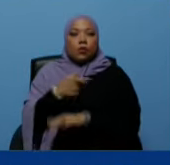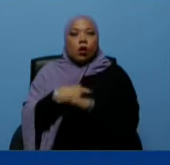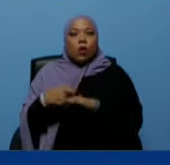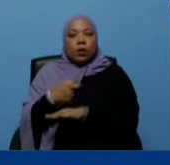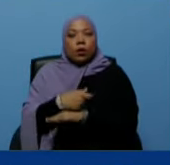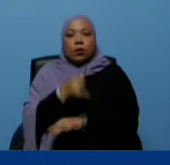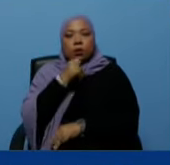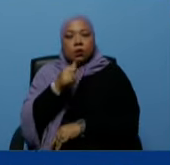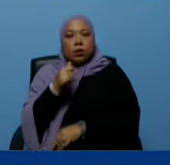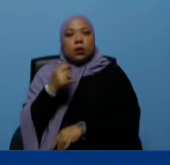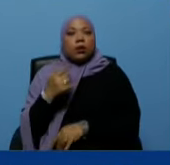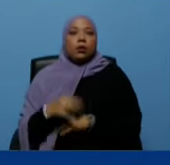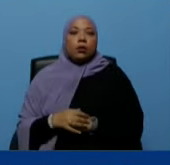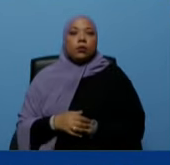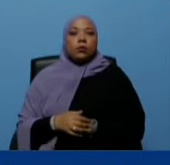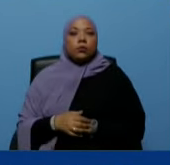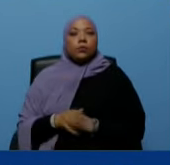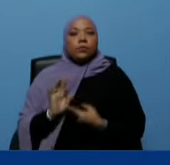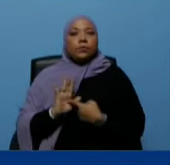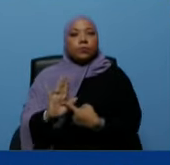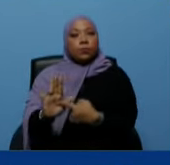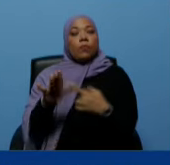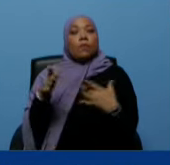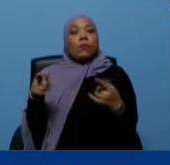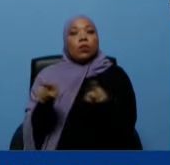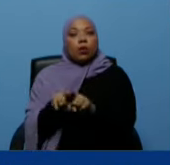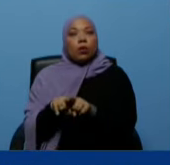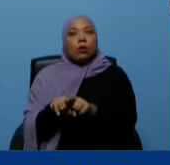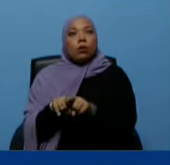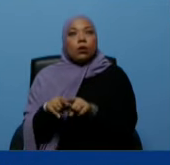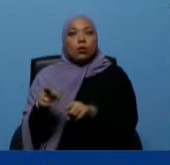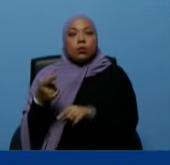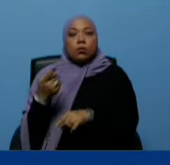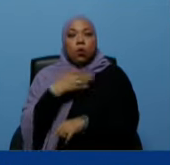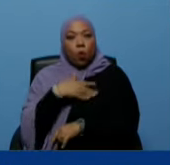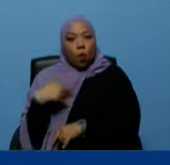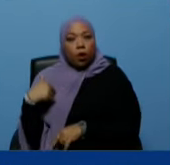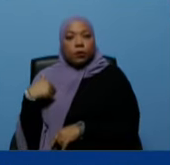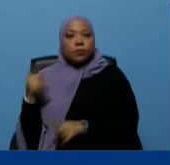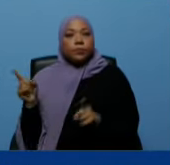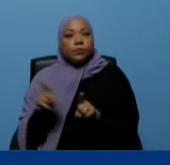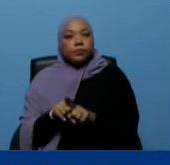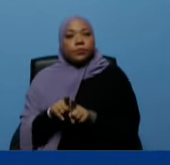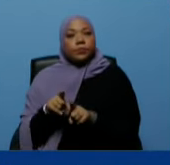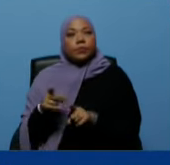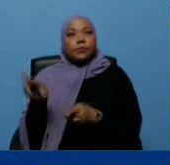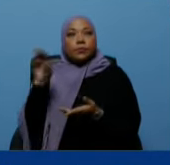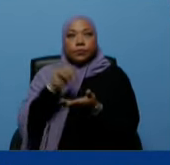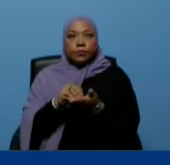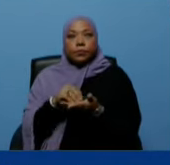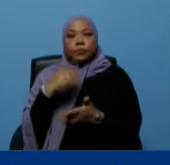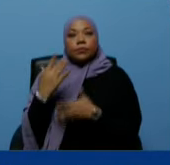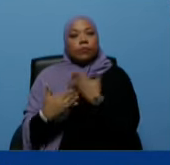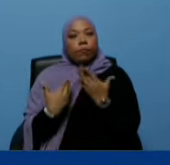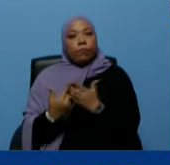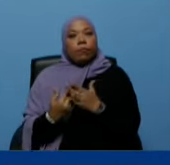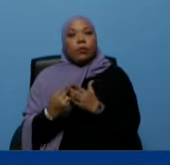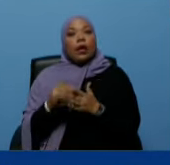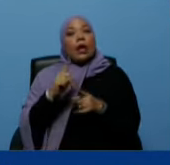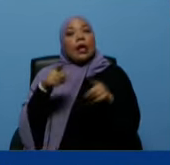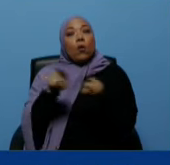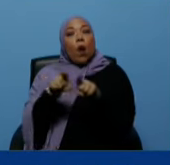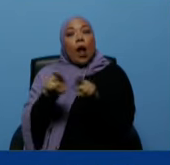Gobernador, un modelo como este, yo lo quiero para multiplicarlo por 10,